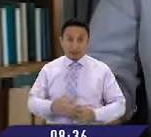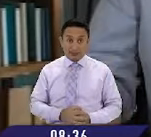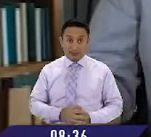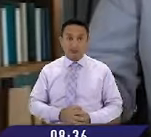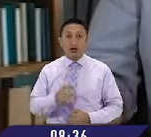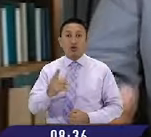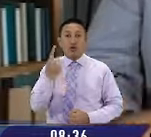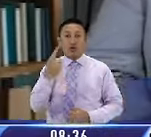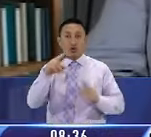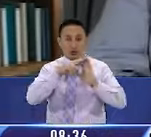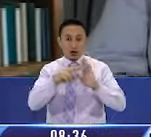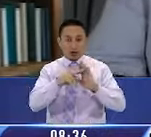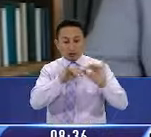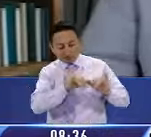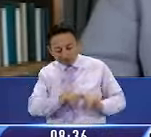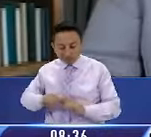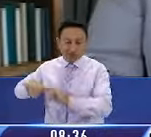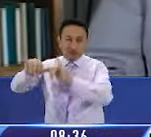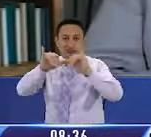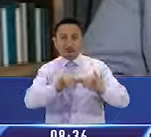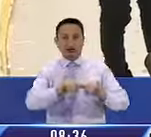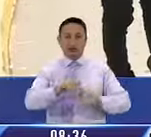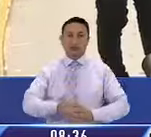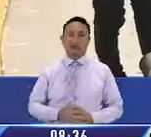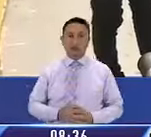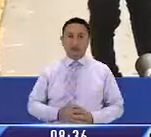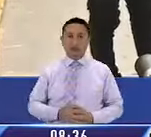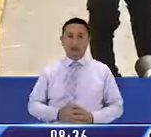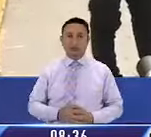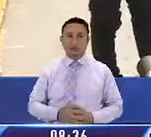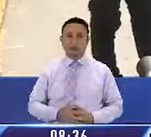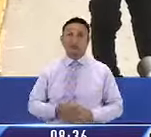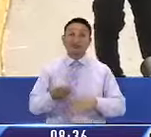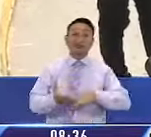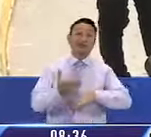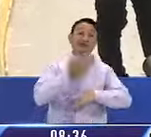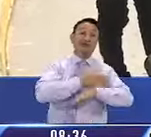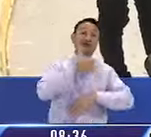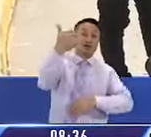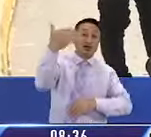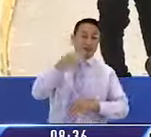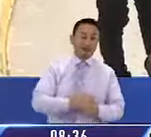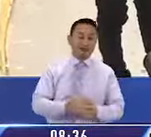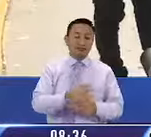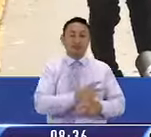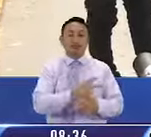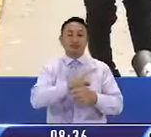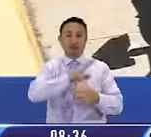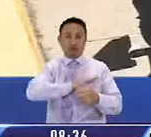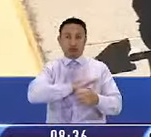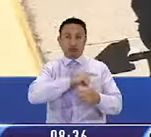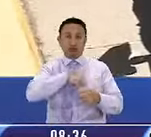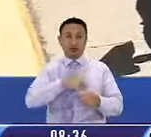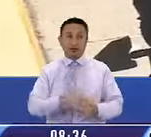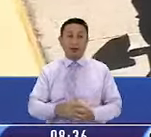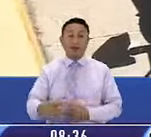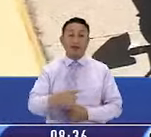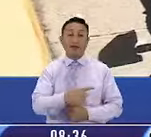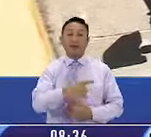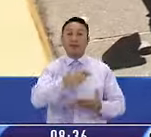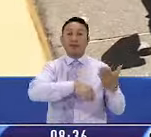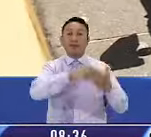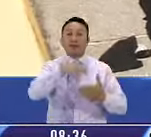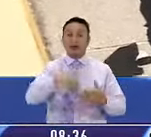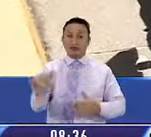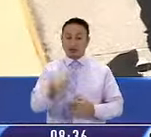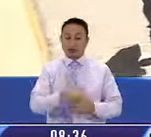Tiene necesariamente que ser para todos los motociclistas. En la anterior administración, el Consejo Metropolitano aprobó una ordenanza similar